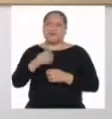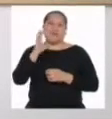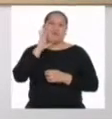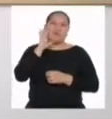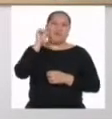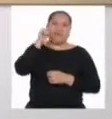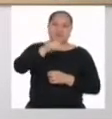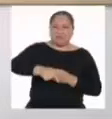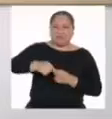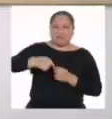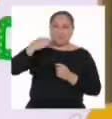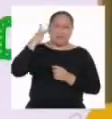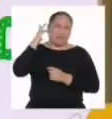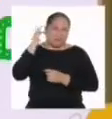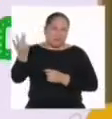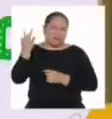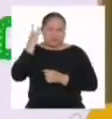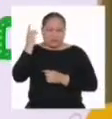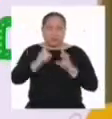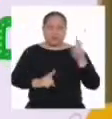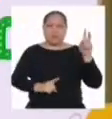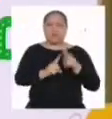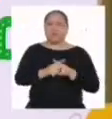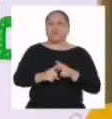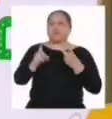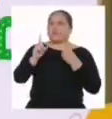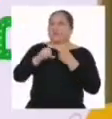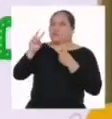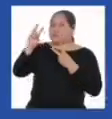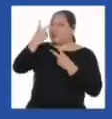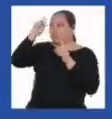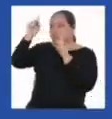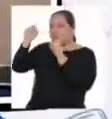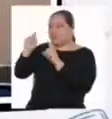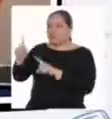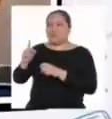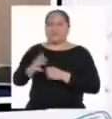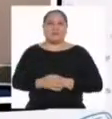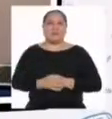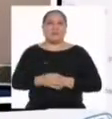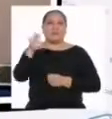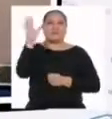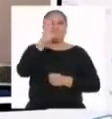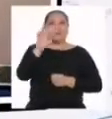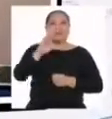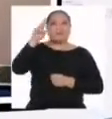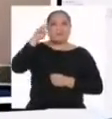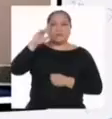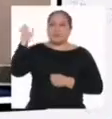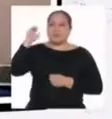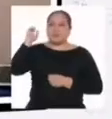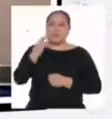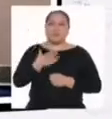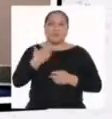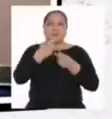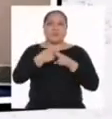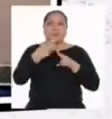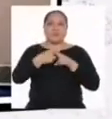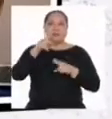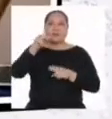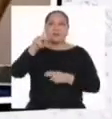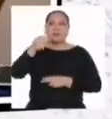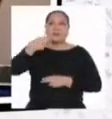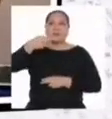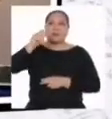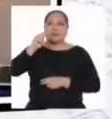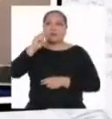contaminación se dé. Veamos, segunda pregunta. Hola Hola Rodrigo, hola profesora, me llamo Caterine